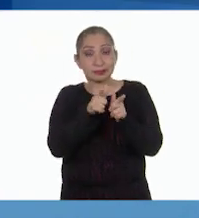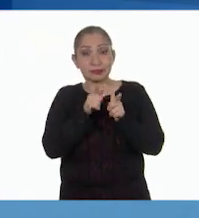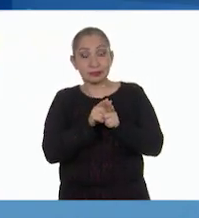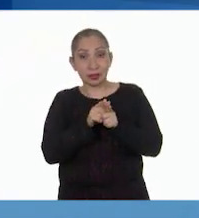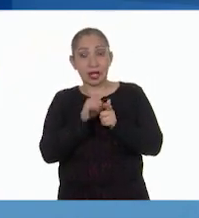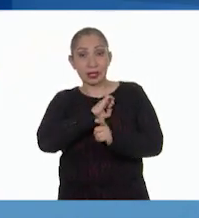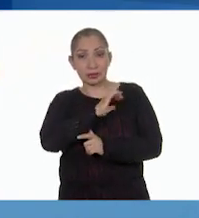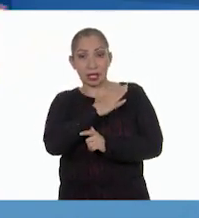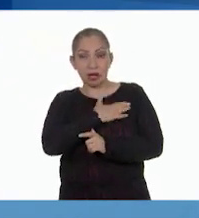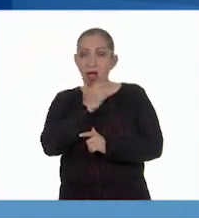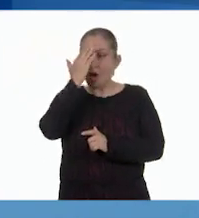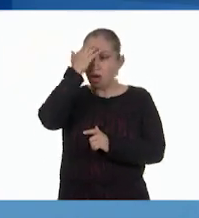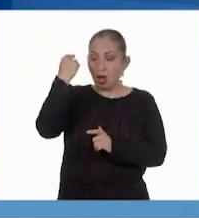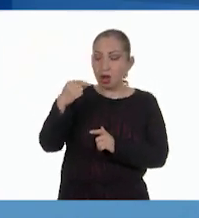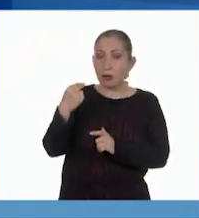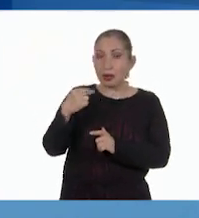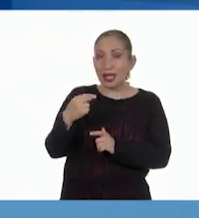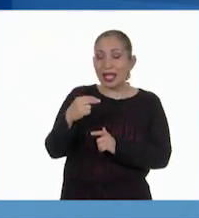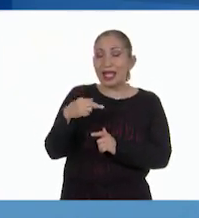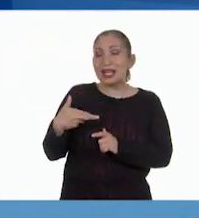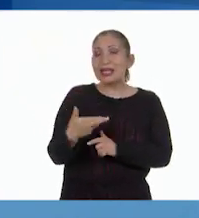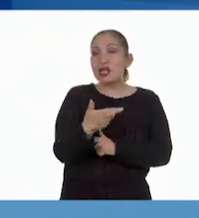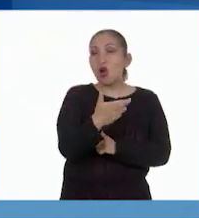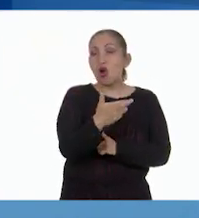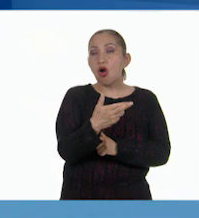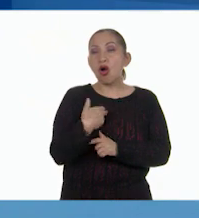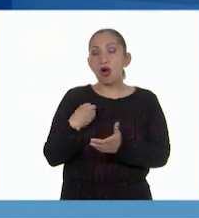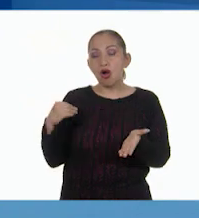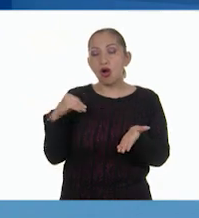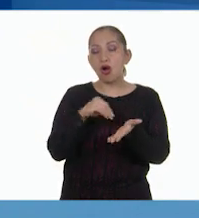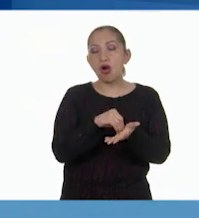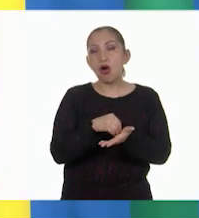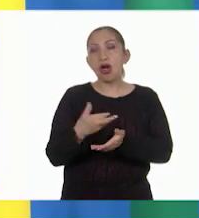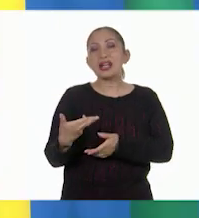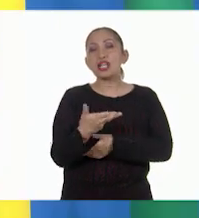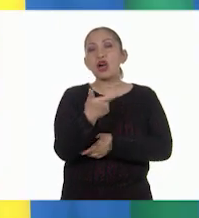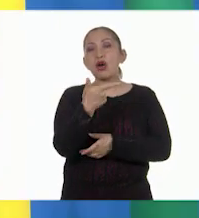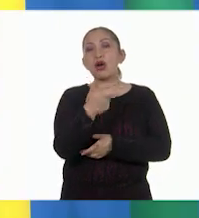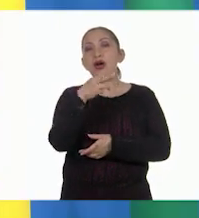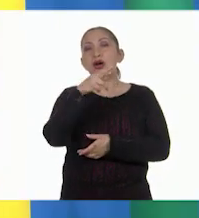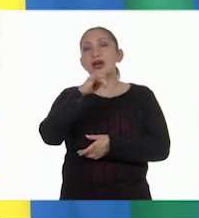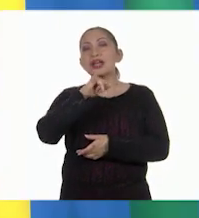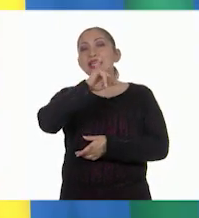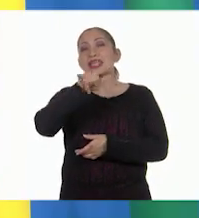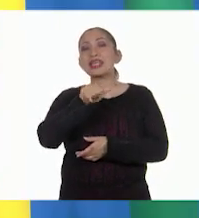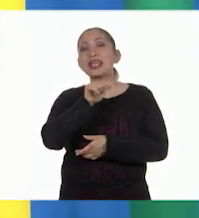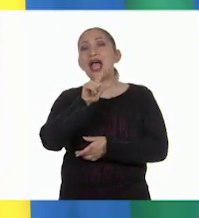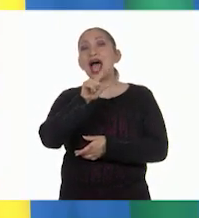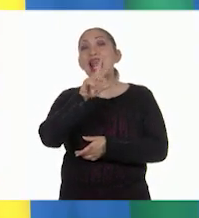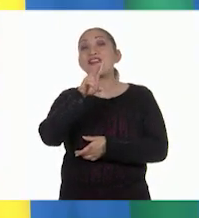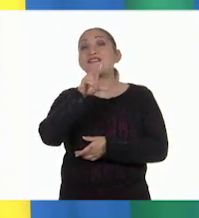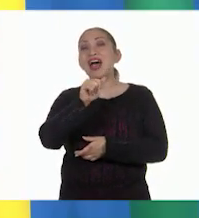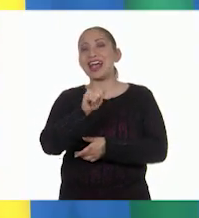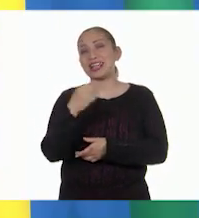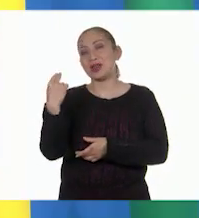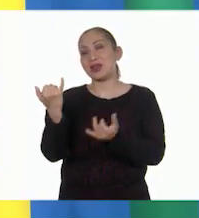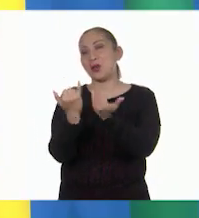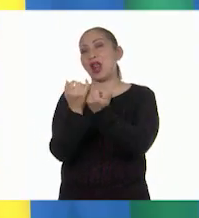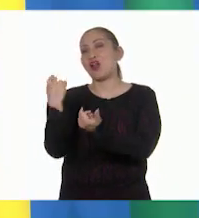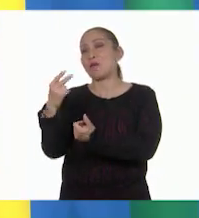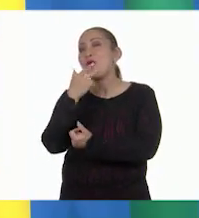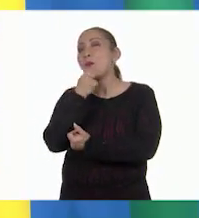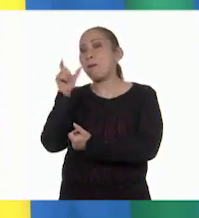españoles conocieron ese río y le pusieron el nombre de Río Grijalva. Ya me lo sospechaba. Pero entonces